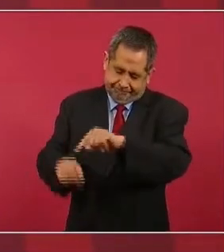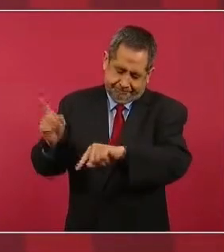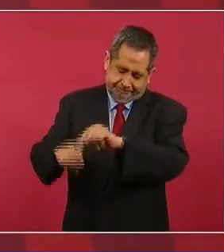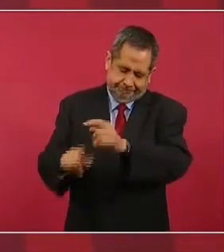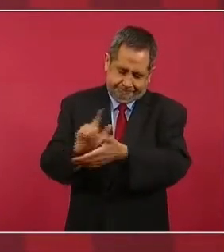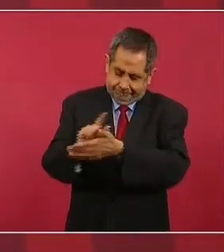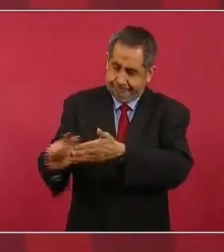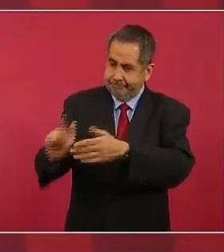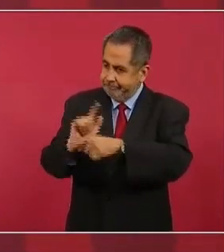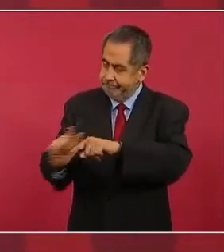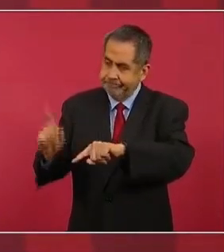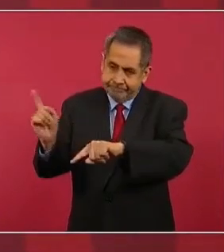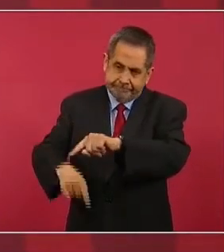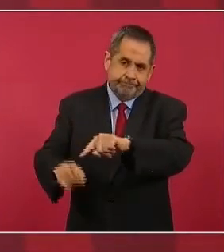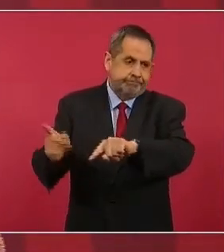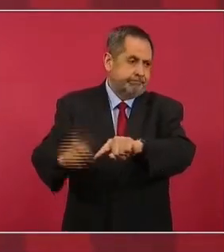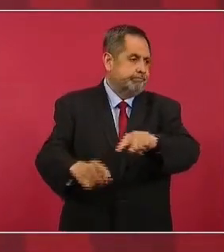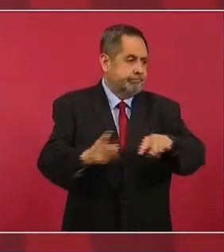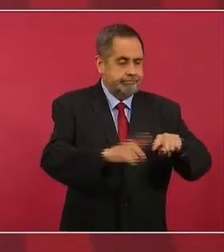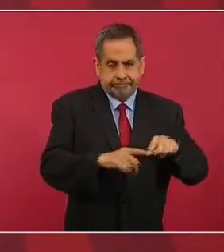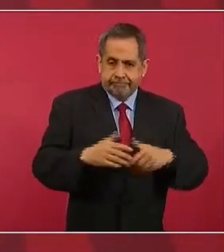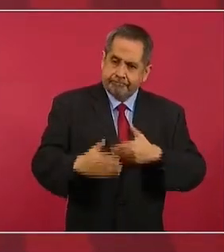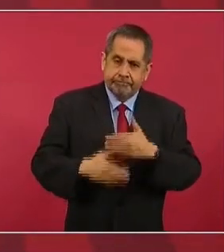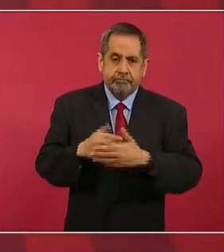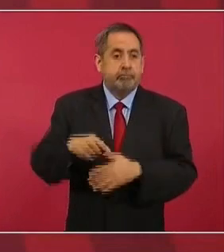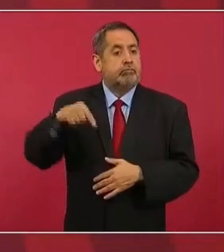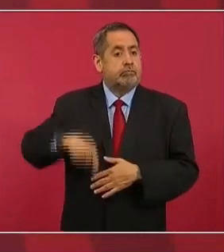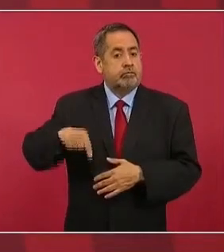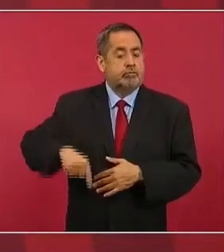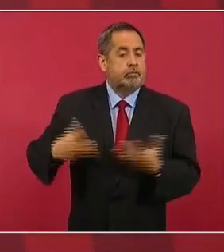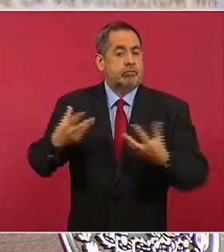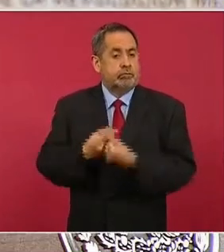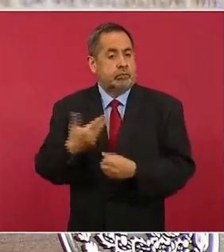Aquí hemos avanzado mucho en el Poder Ejecutivo,